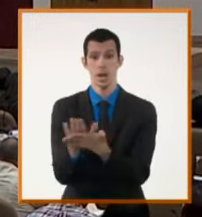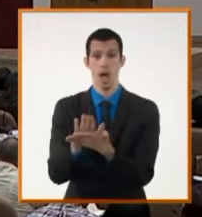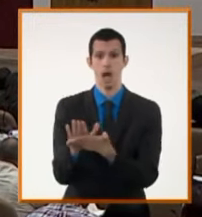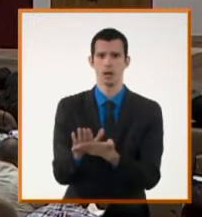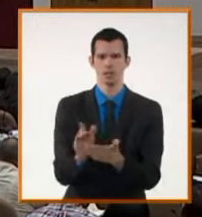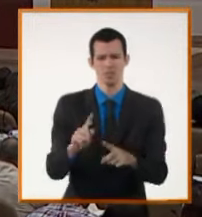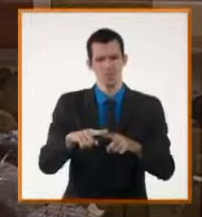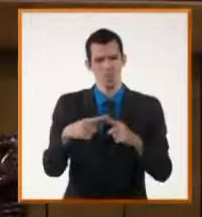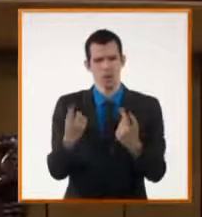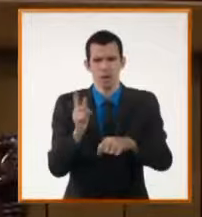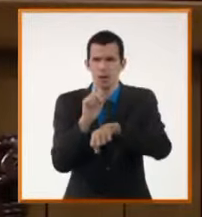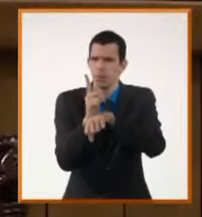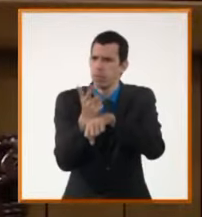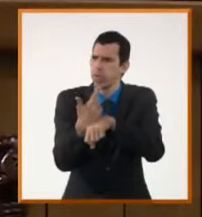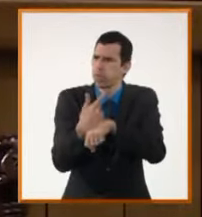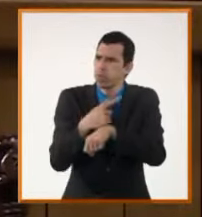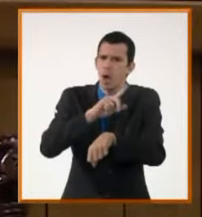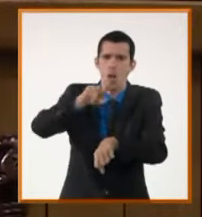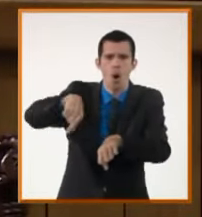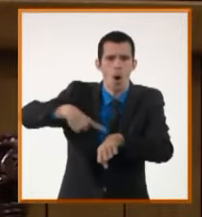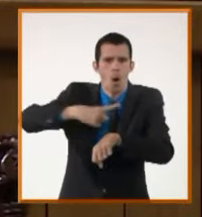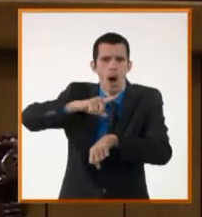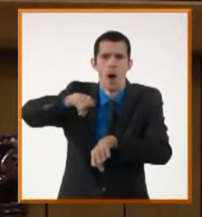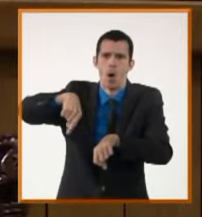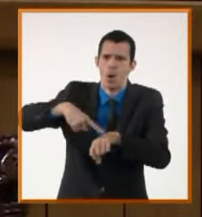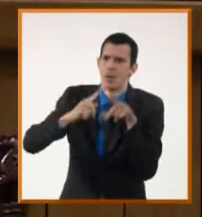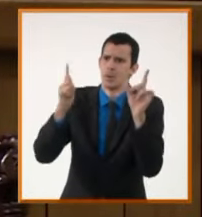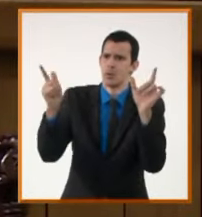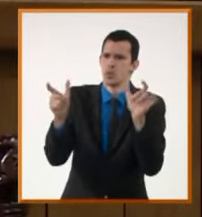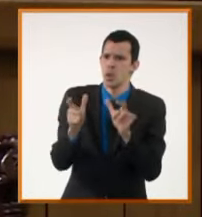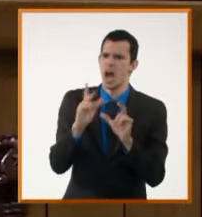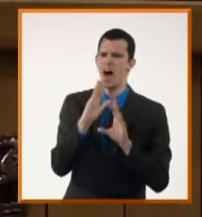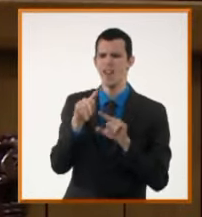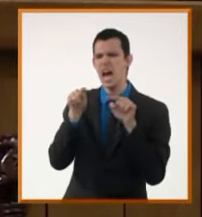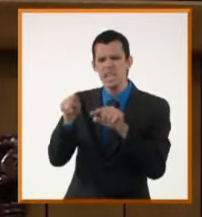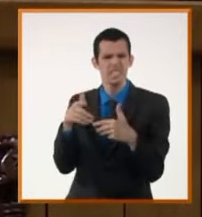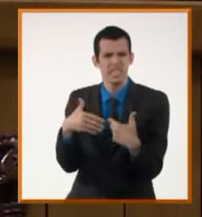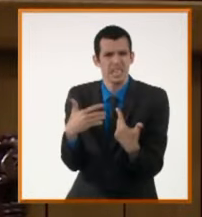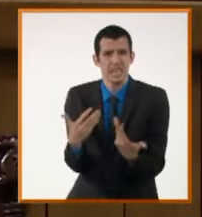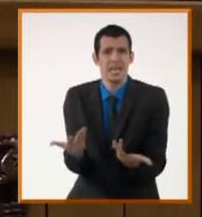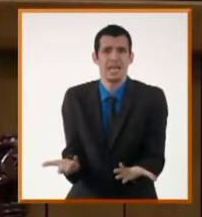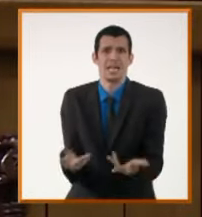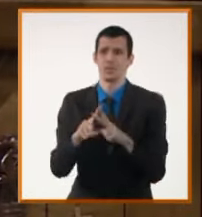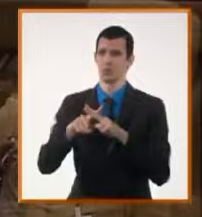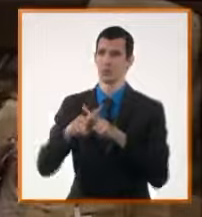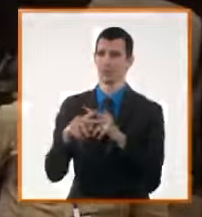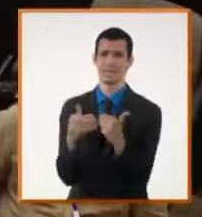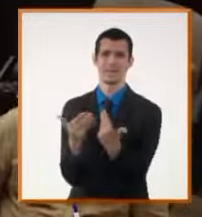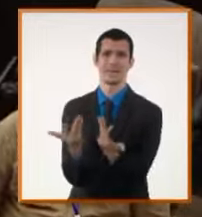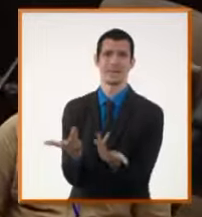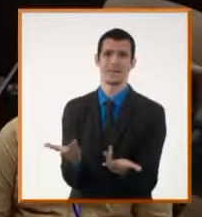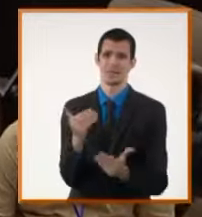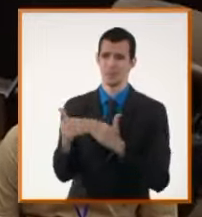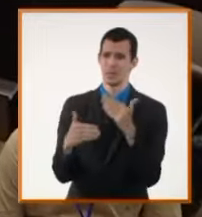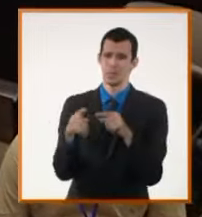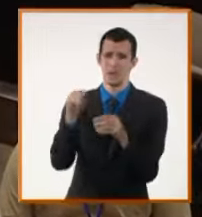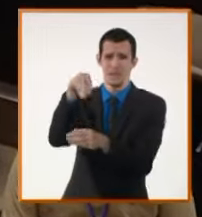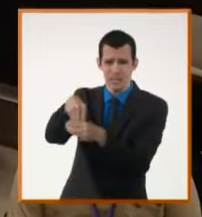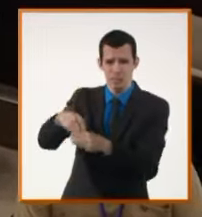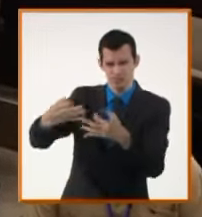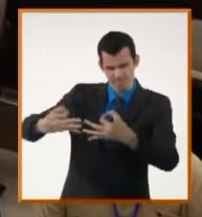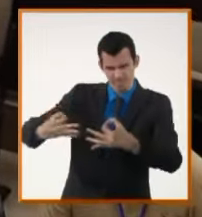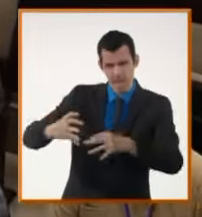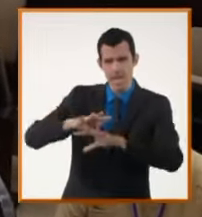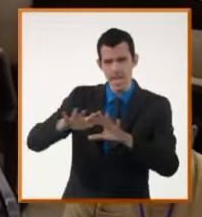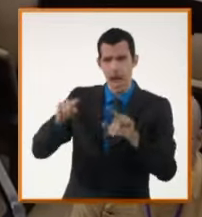larga, tan interminable. Nosotros hemos estado trabajando a partir de indicación del presidente para revisar también, porque los cuadros principales